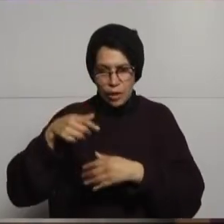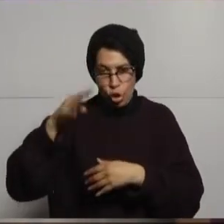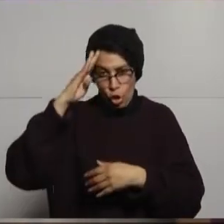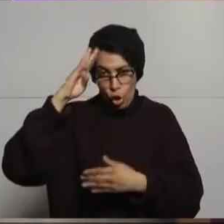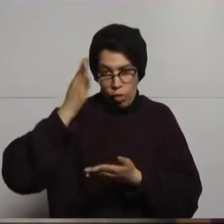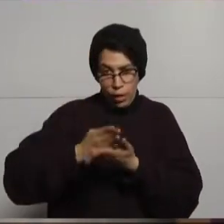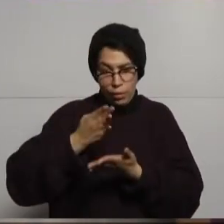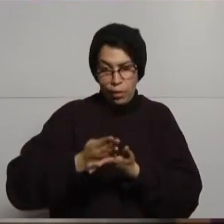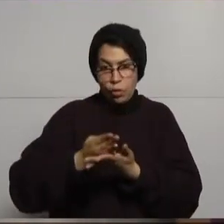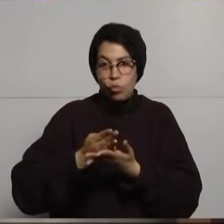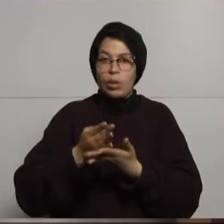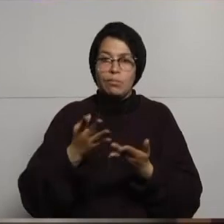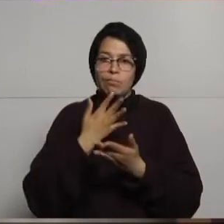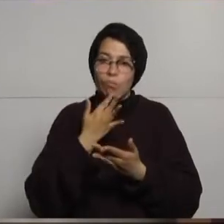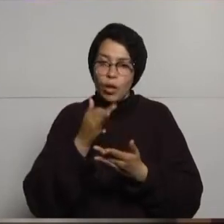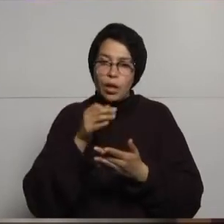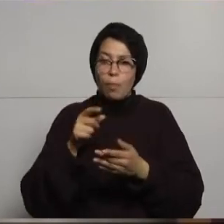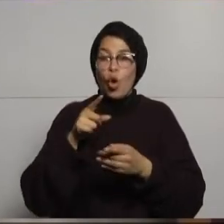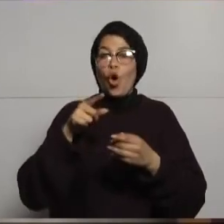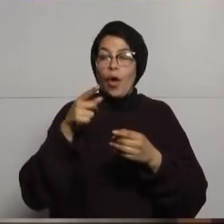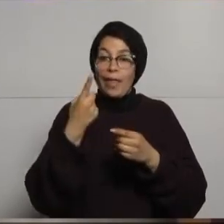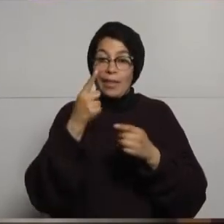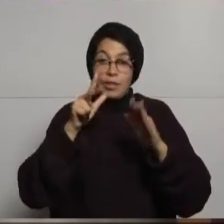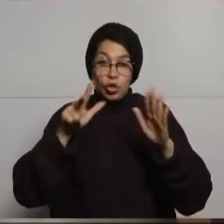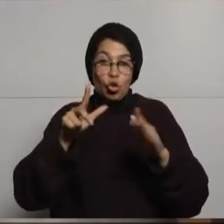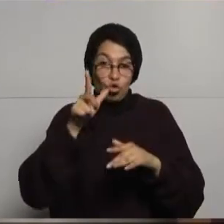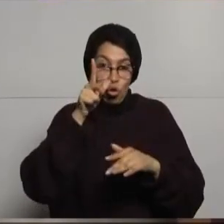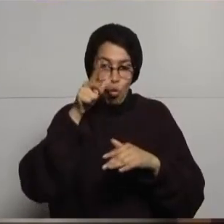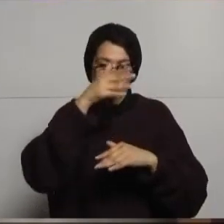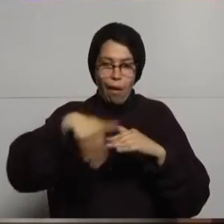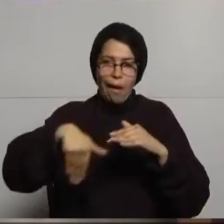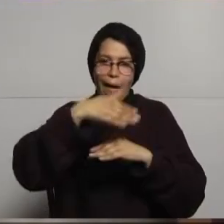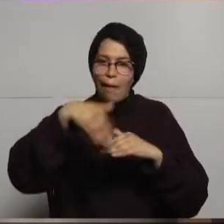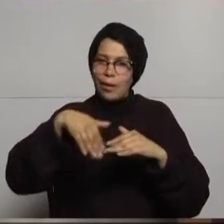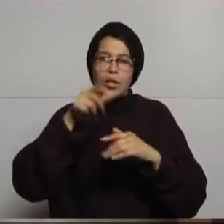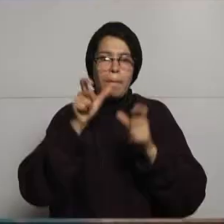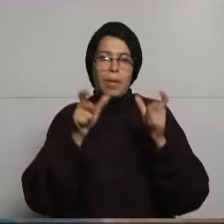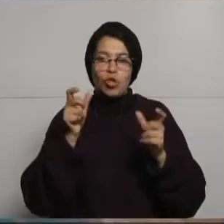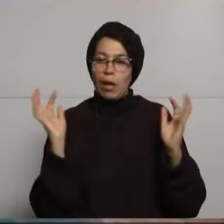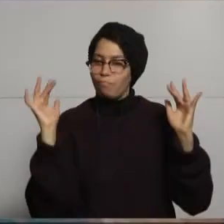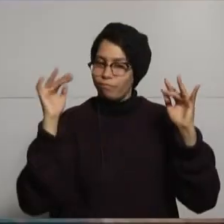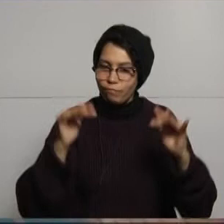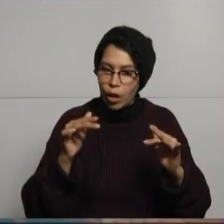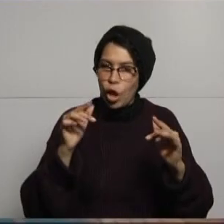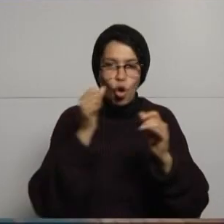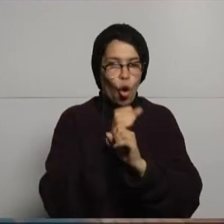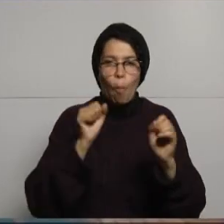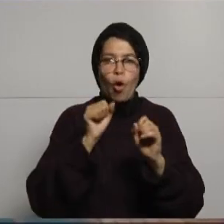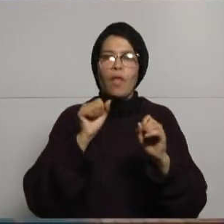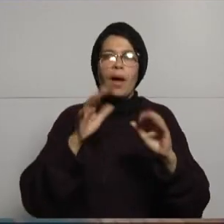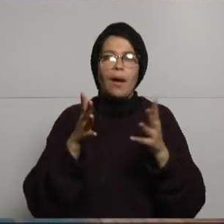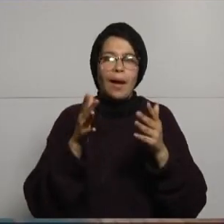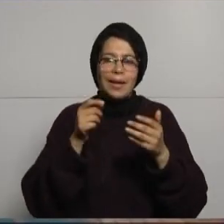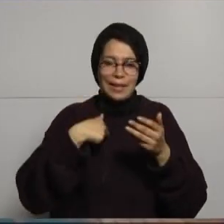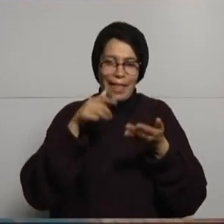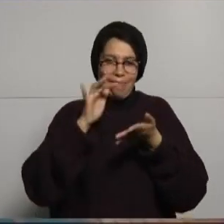la convocatoria impresionante que hubo a través de las redes, que es una manera de activismo digital. Así que bueno, me vino